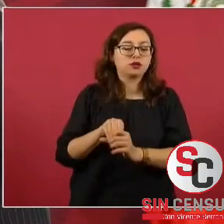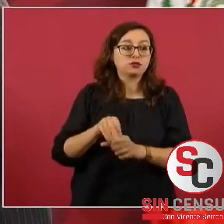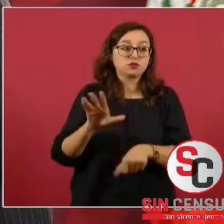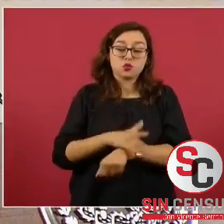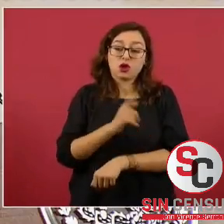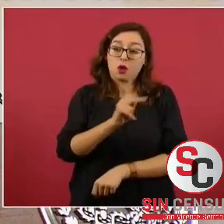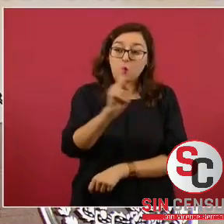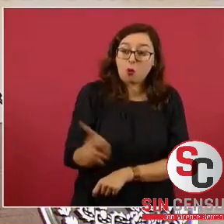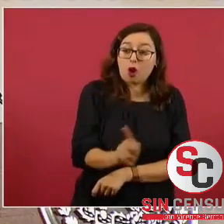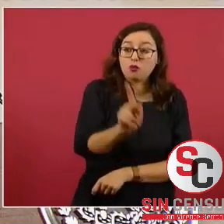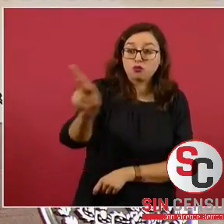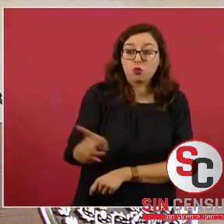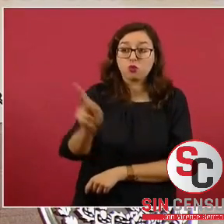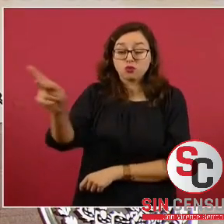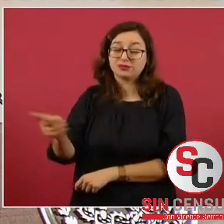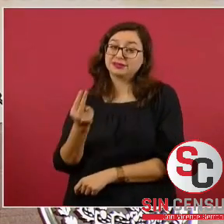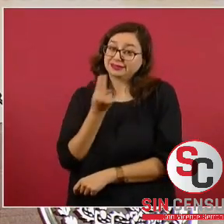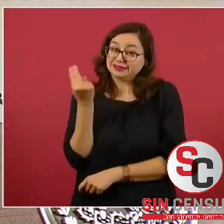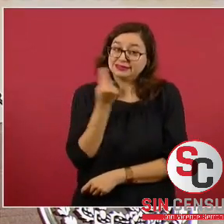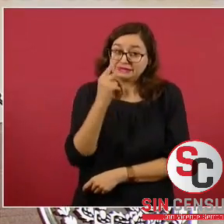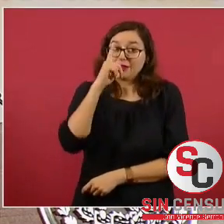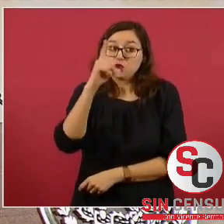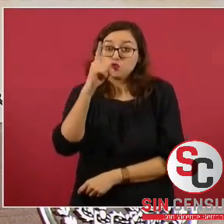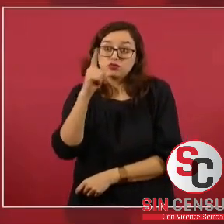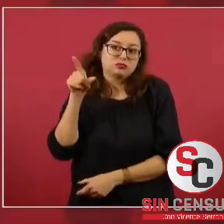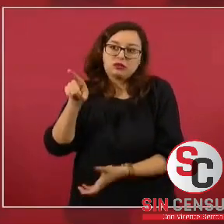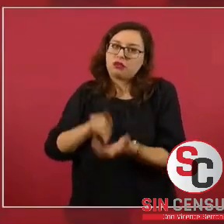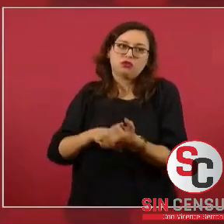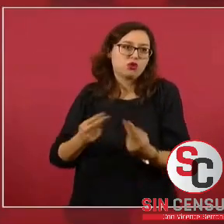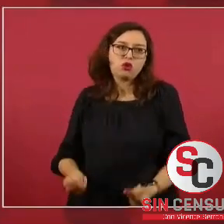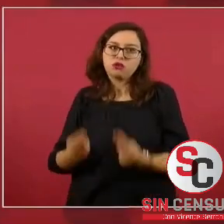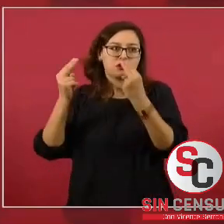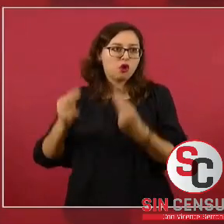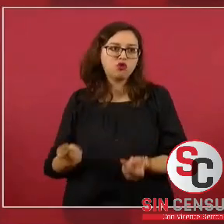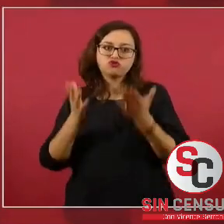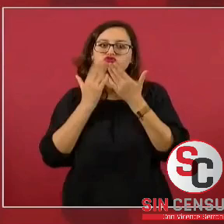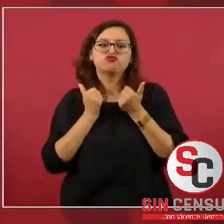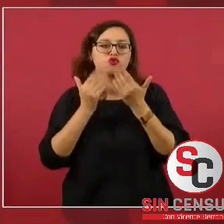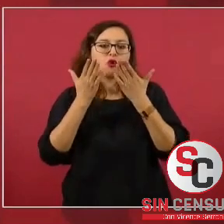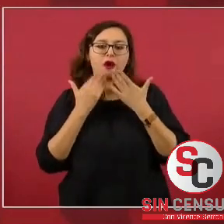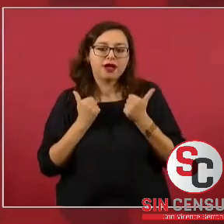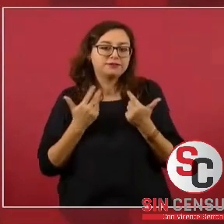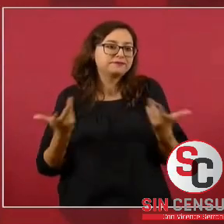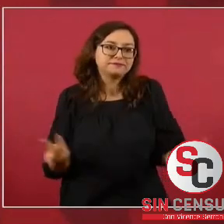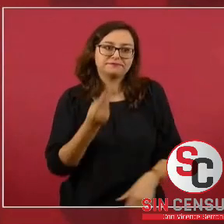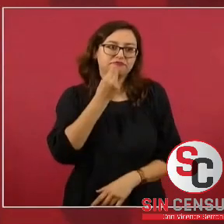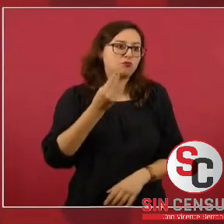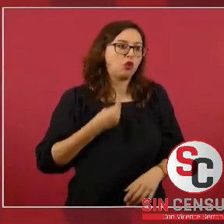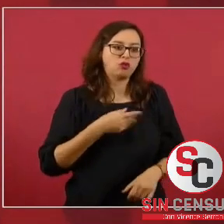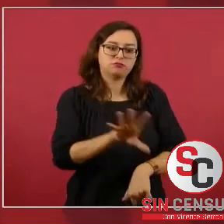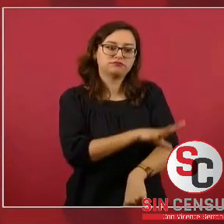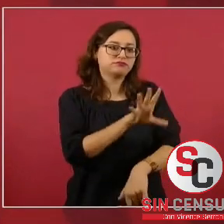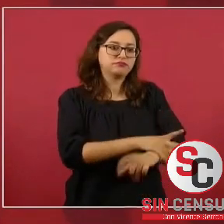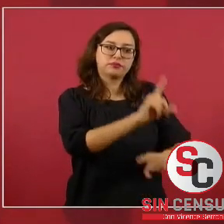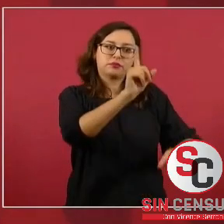Y gracias a esa medida se electrificaron todos los pueblos de México,